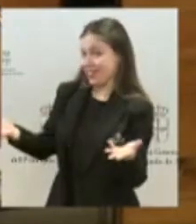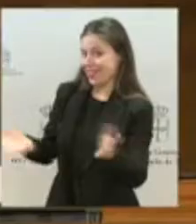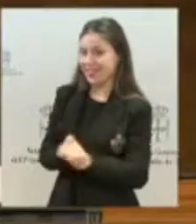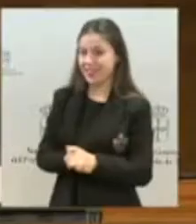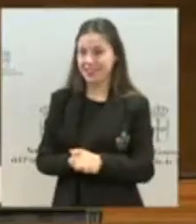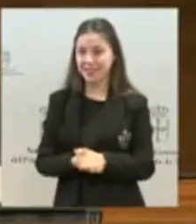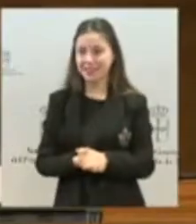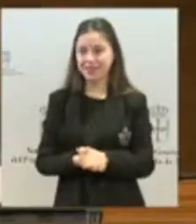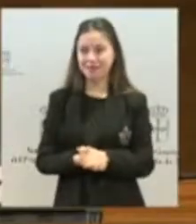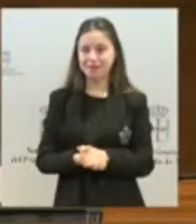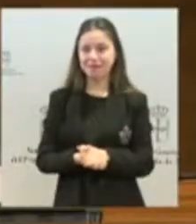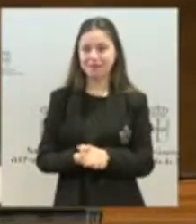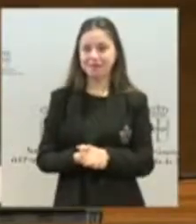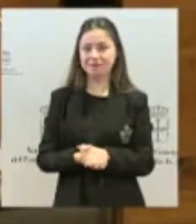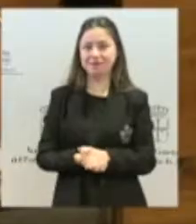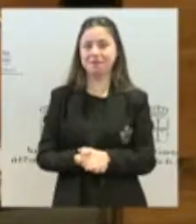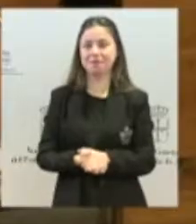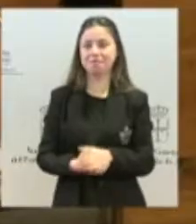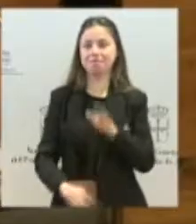Continúe.